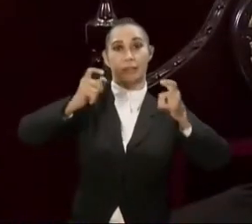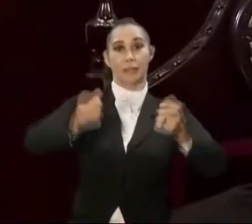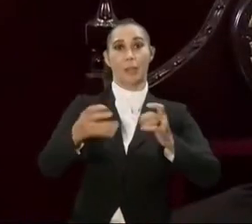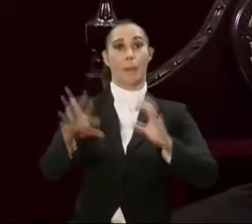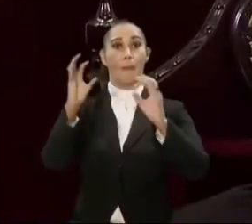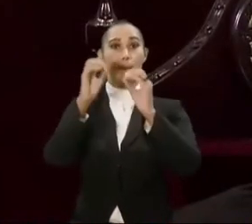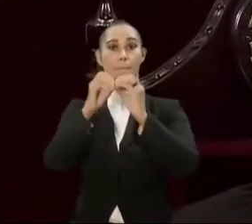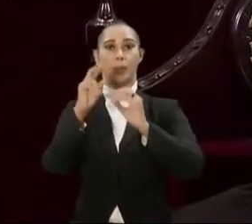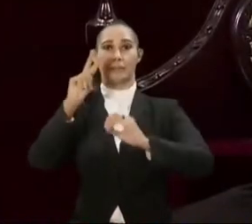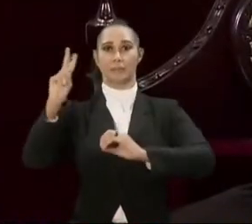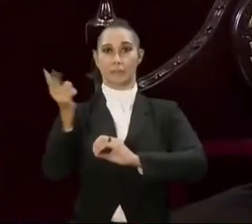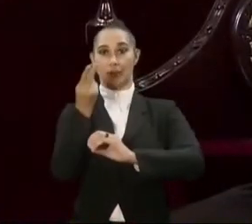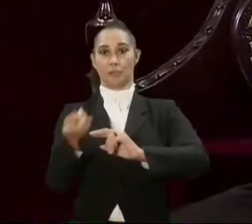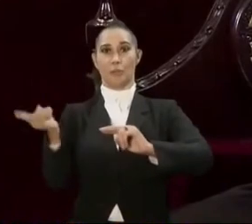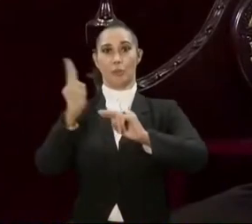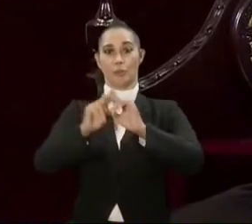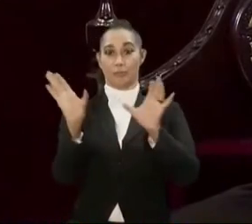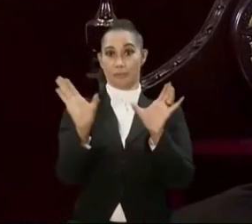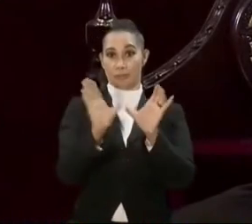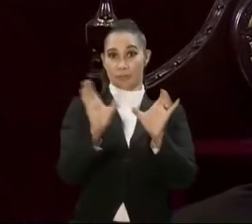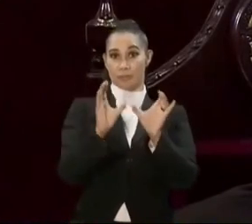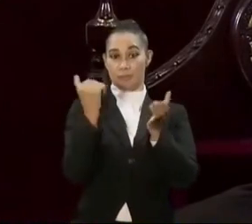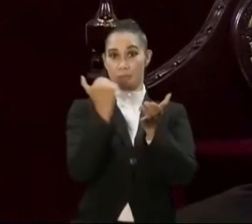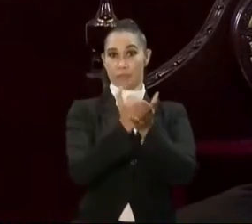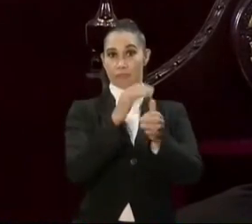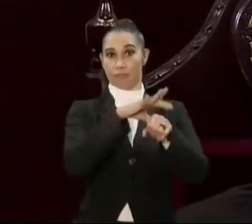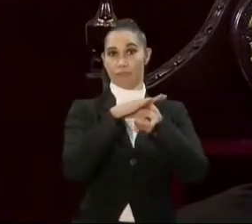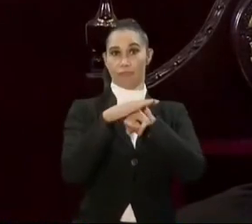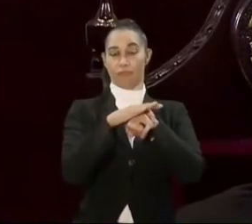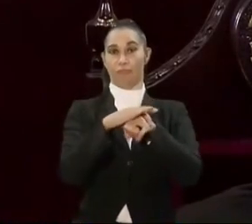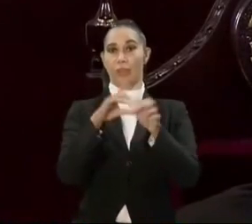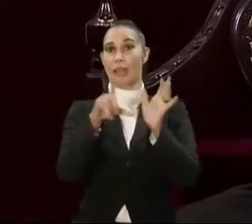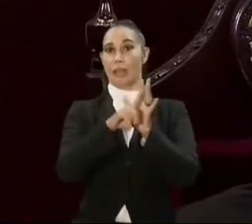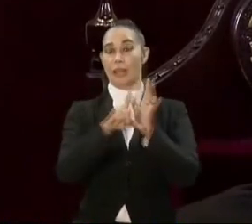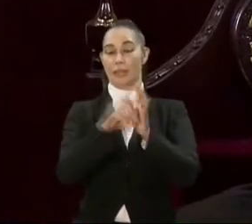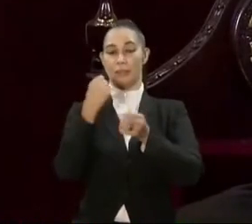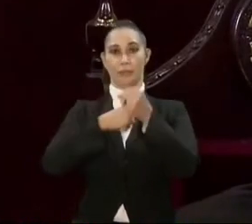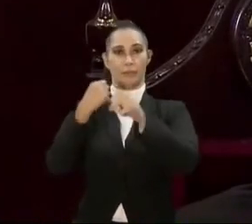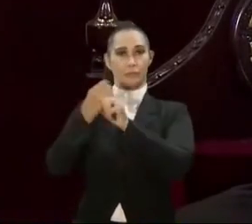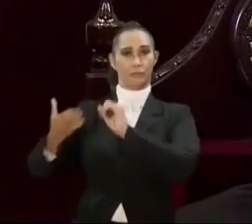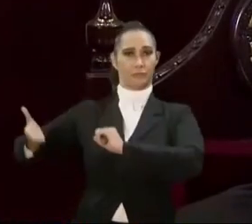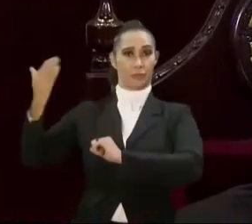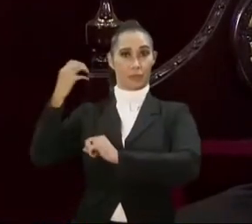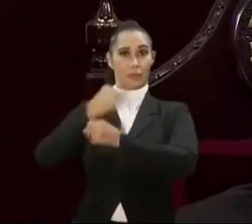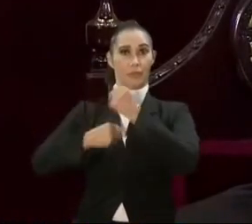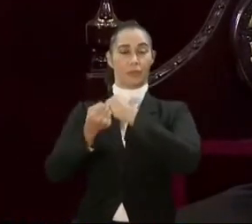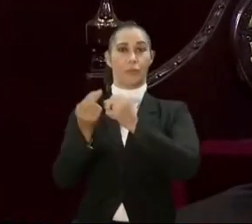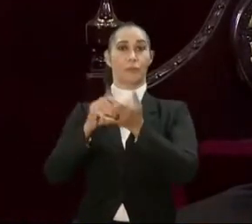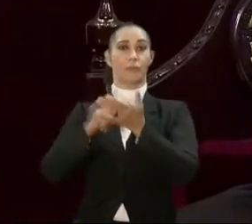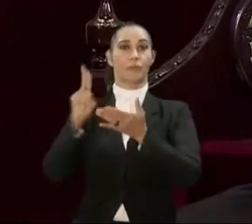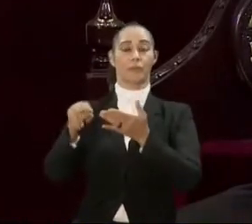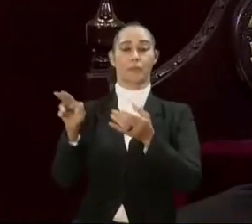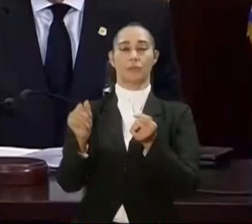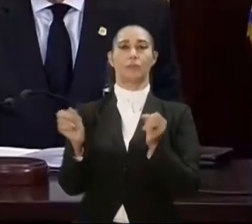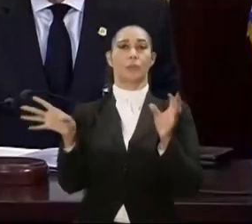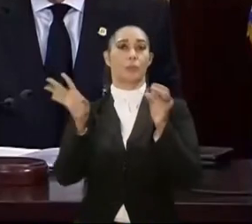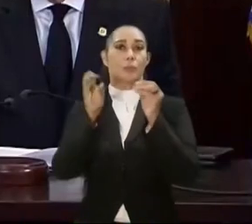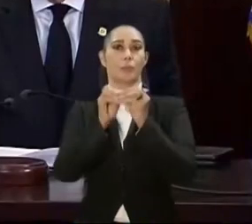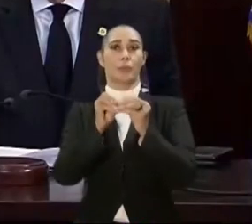entregamos más del doble de los certificados de títulos obtenidos en el año anterior, 2021, con un total